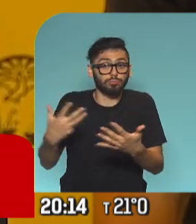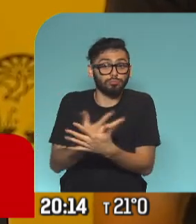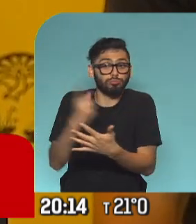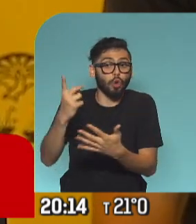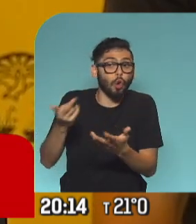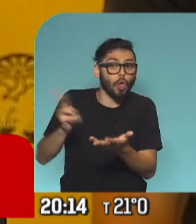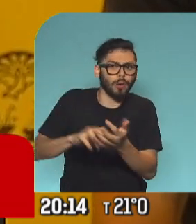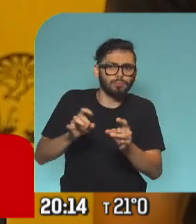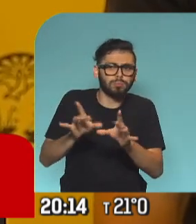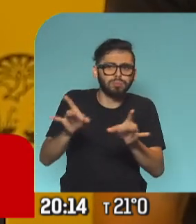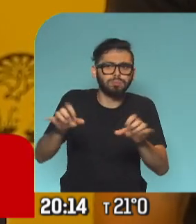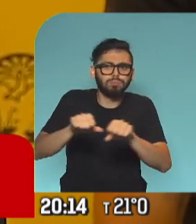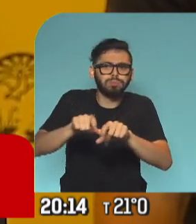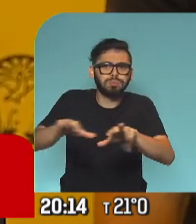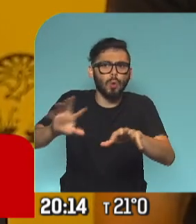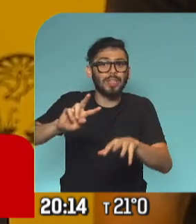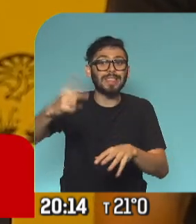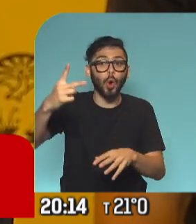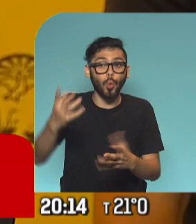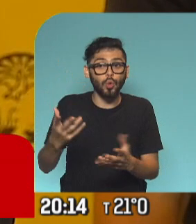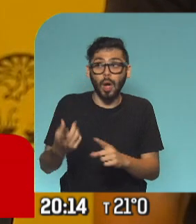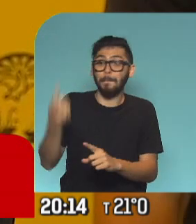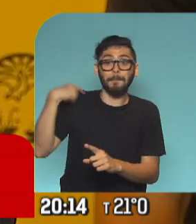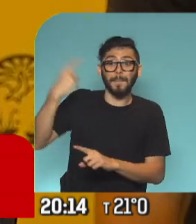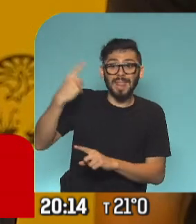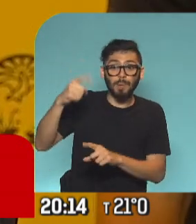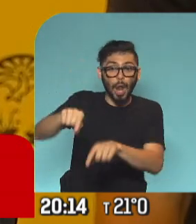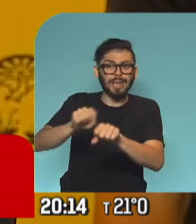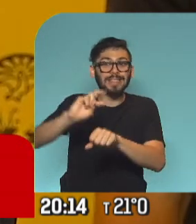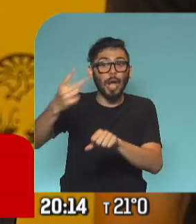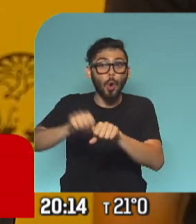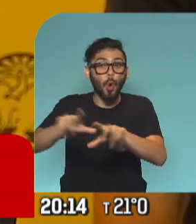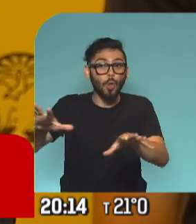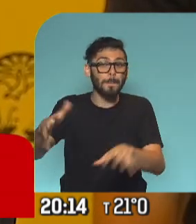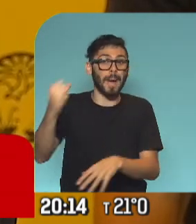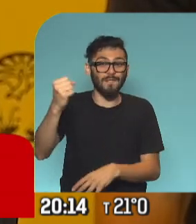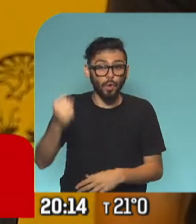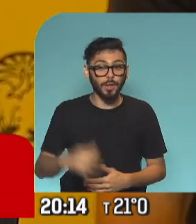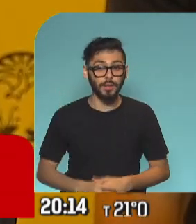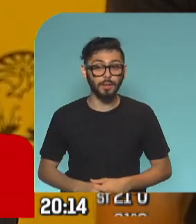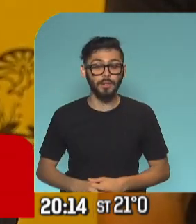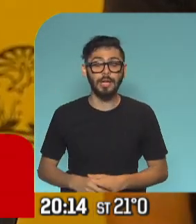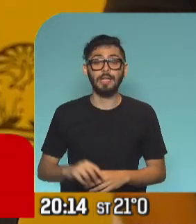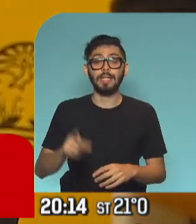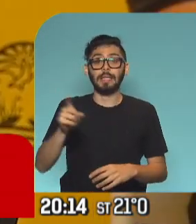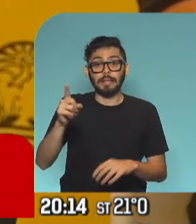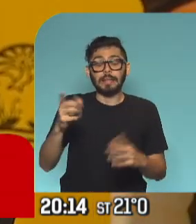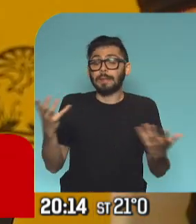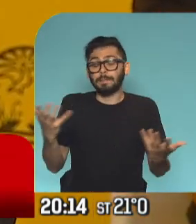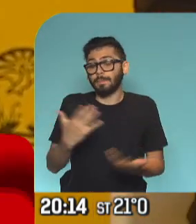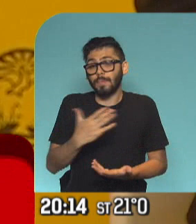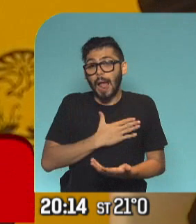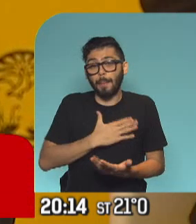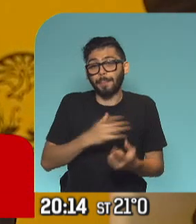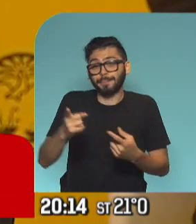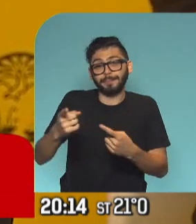que en algunos casos es incluso más fuerte que el brote inicial. y los está llevando, lamentablemente, a tener